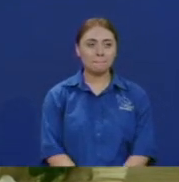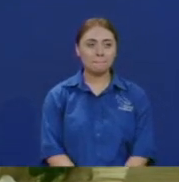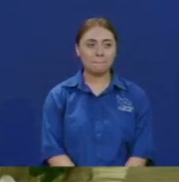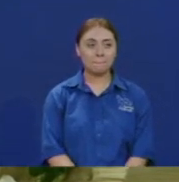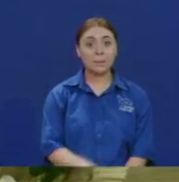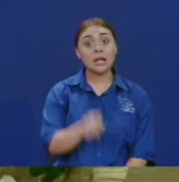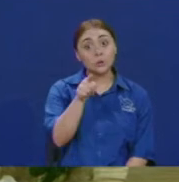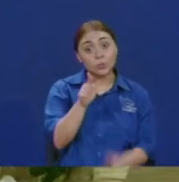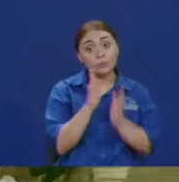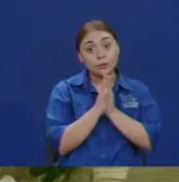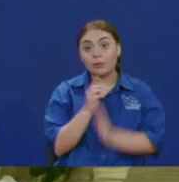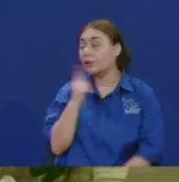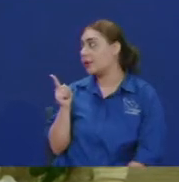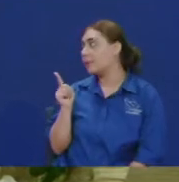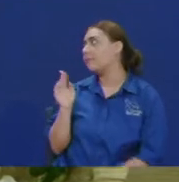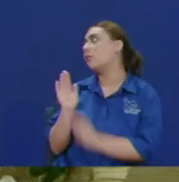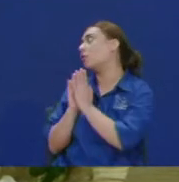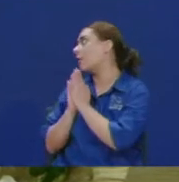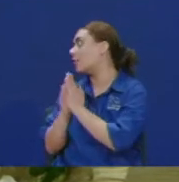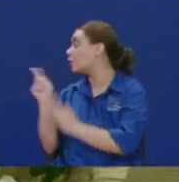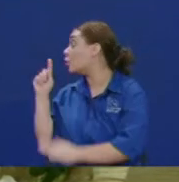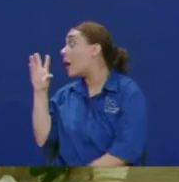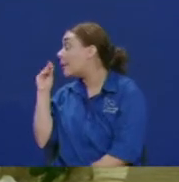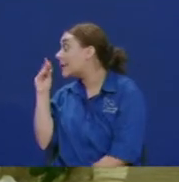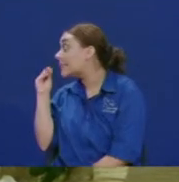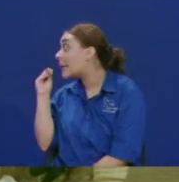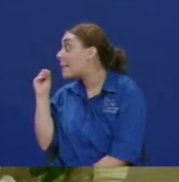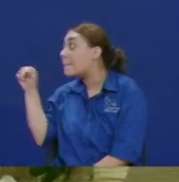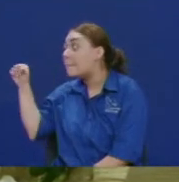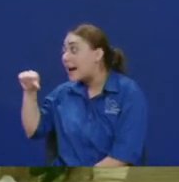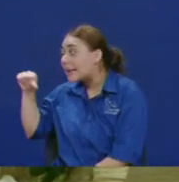Dile, no hables mal de los hermanos.